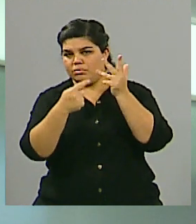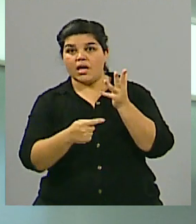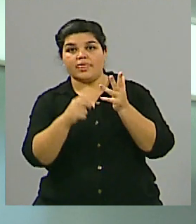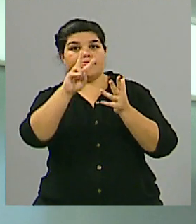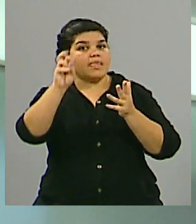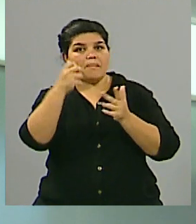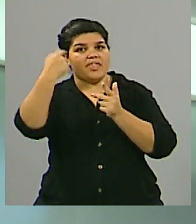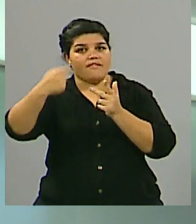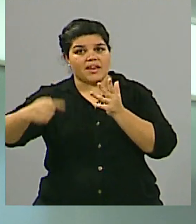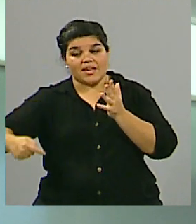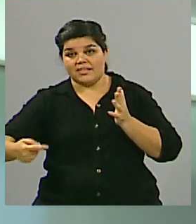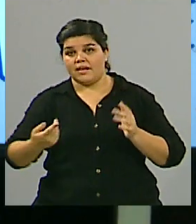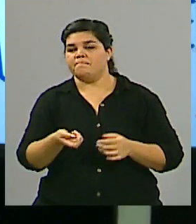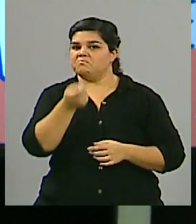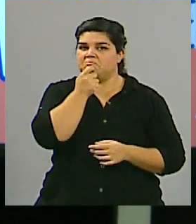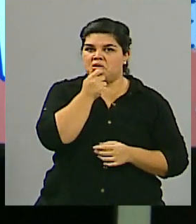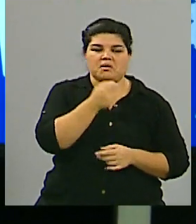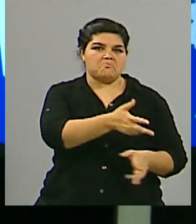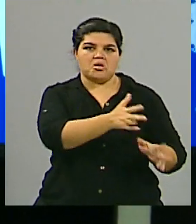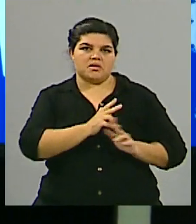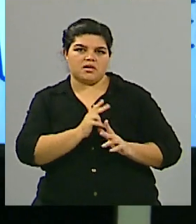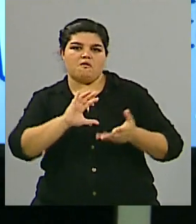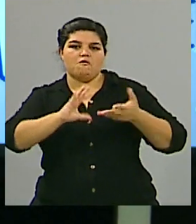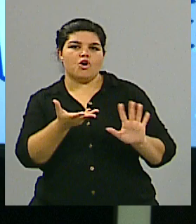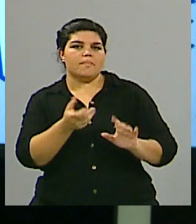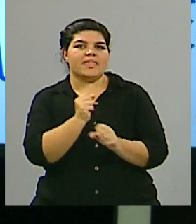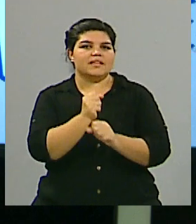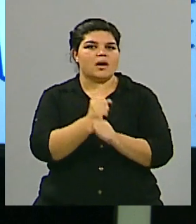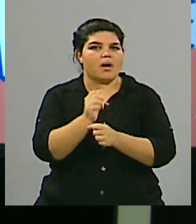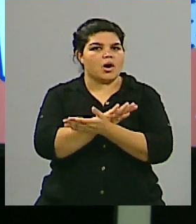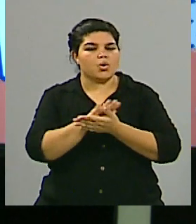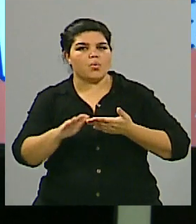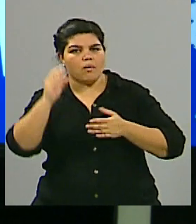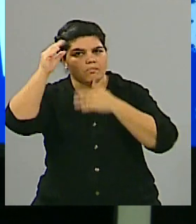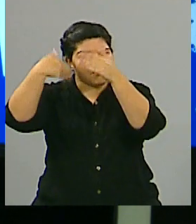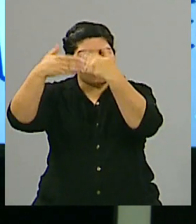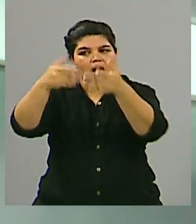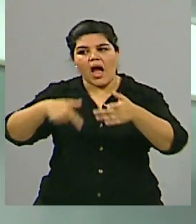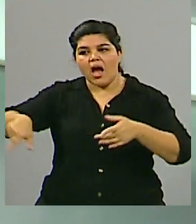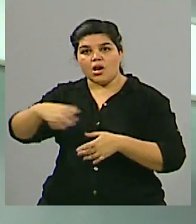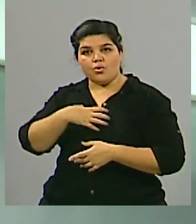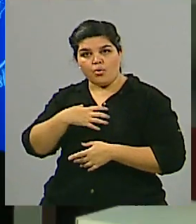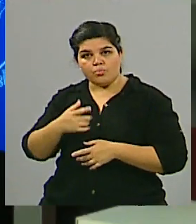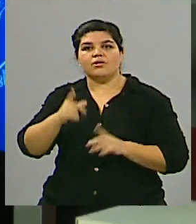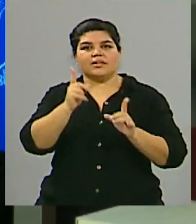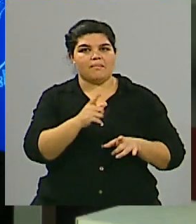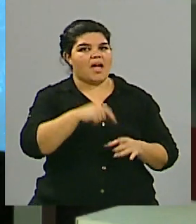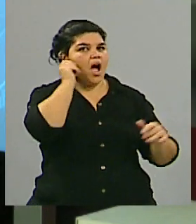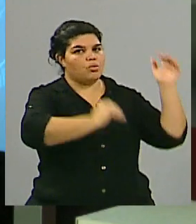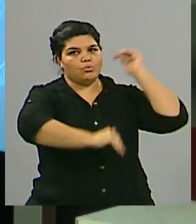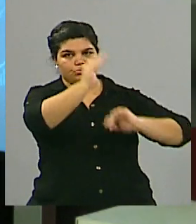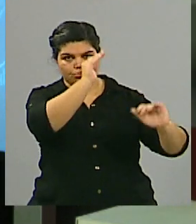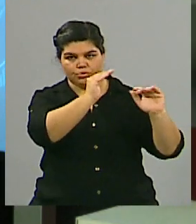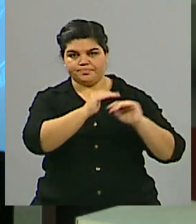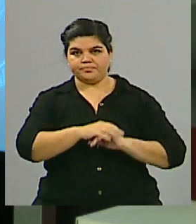temáticas, lo que vos decías recién. Por ejemplo, son nuevos ejes de trabajo en la formación de nuestros estudiantes. Me parece fundamental, ¿no? En los